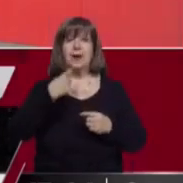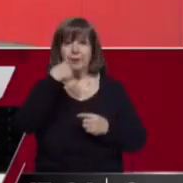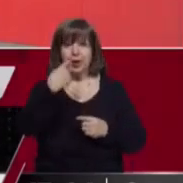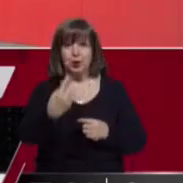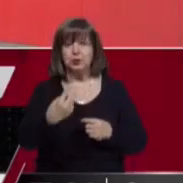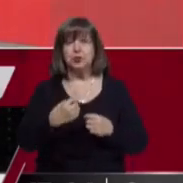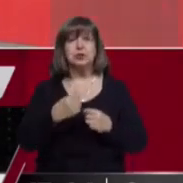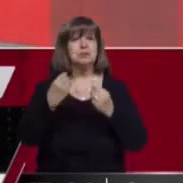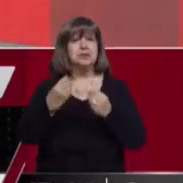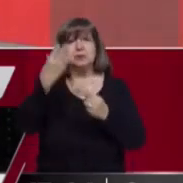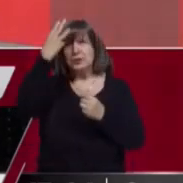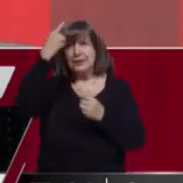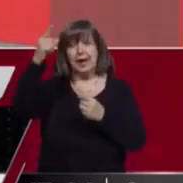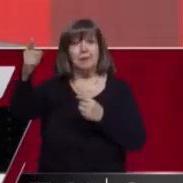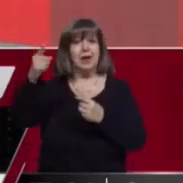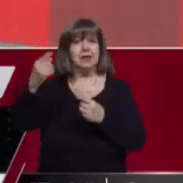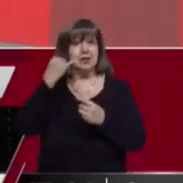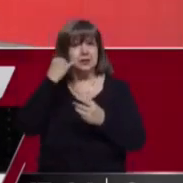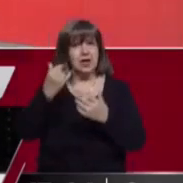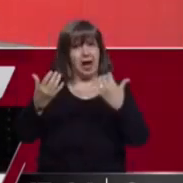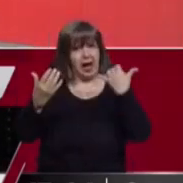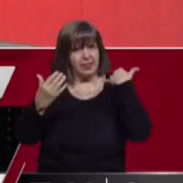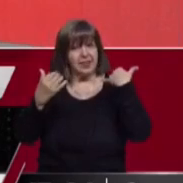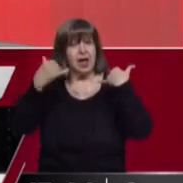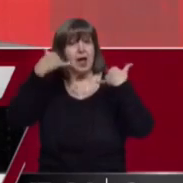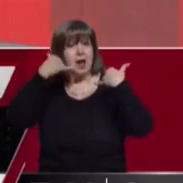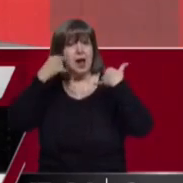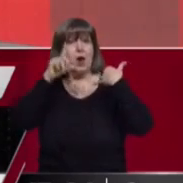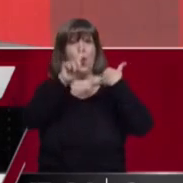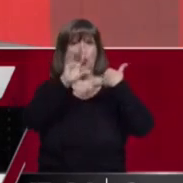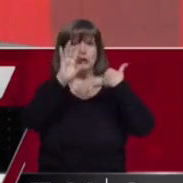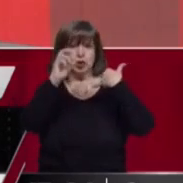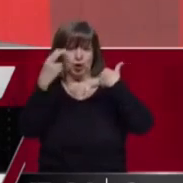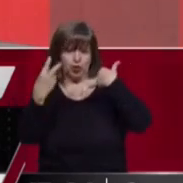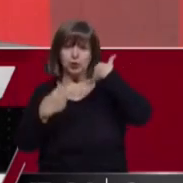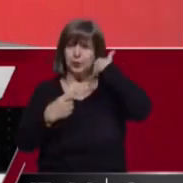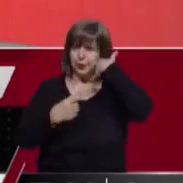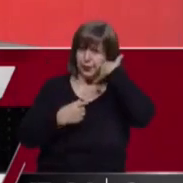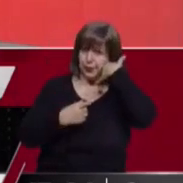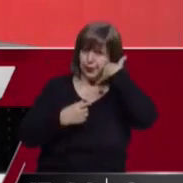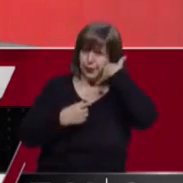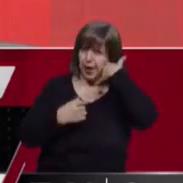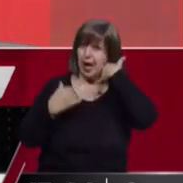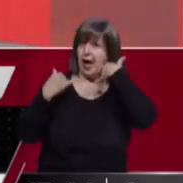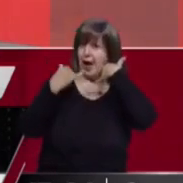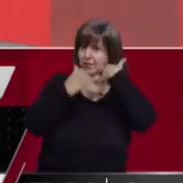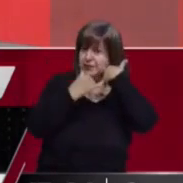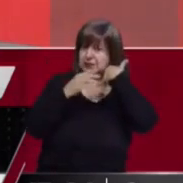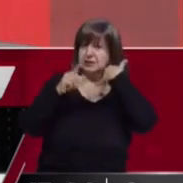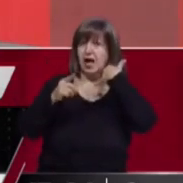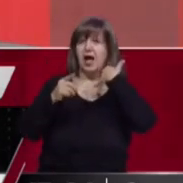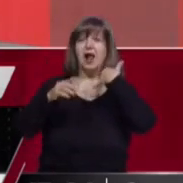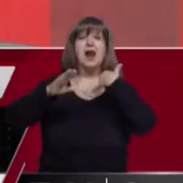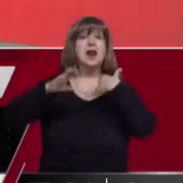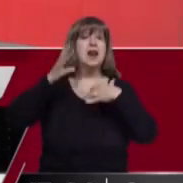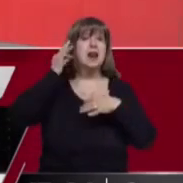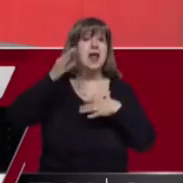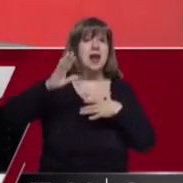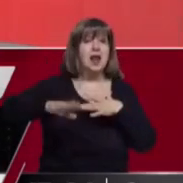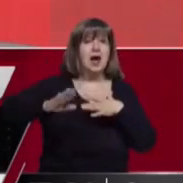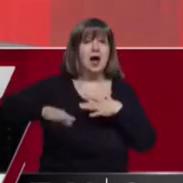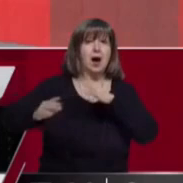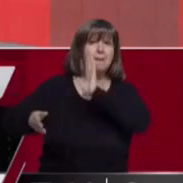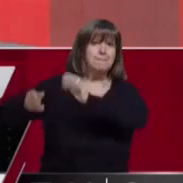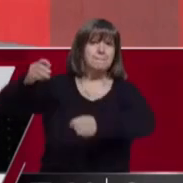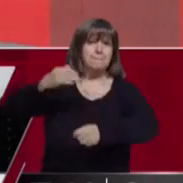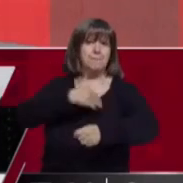que no muy se claro. conocen porque recordemos que la mayoría pasan adentro de la casa. La última pregunta que le realizo de mi